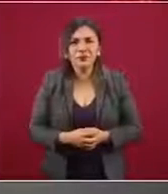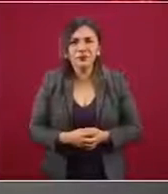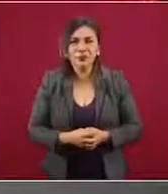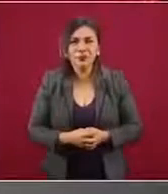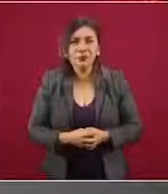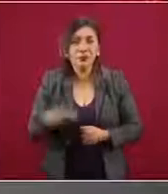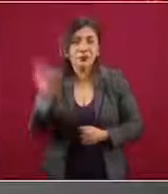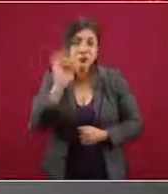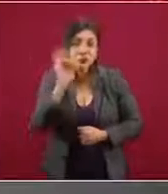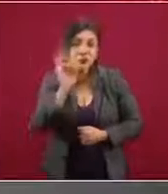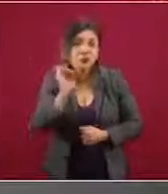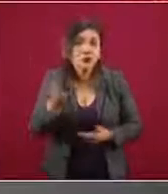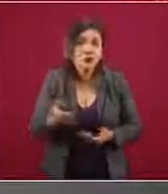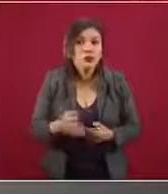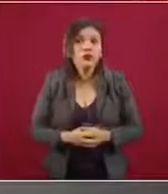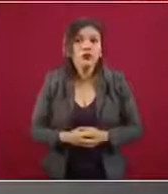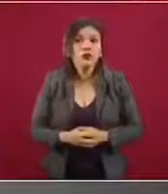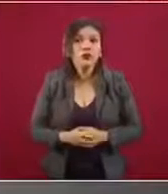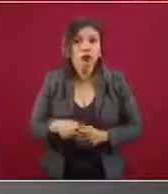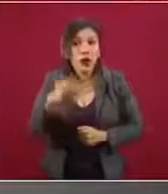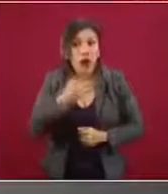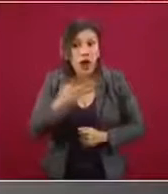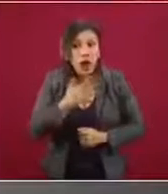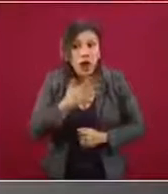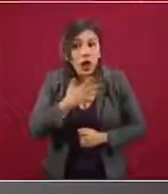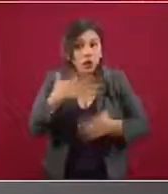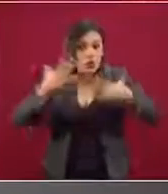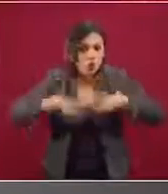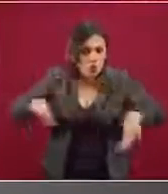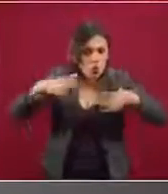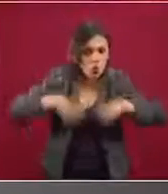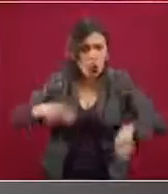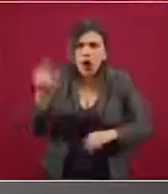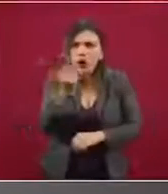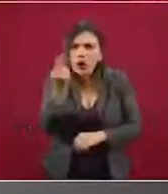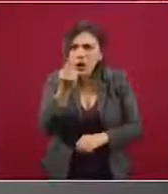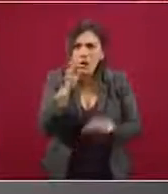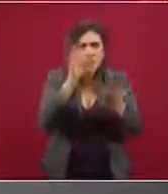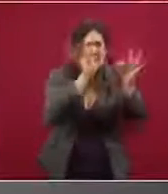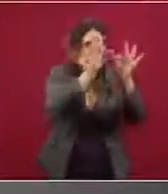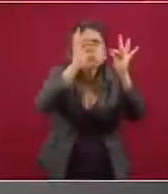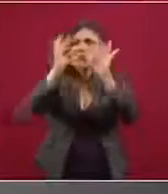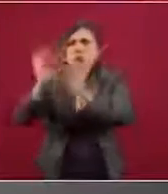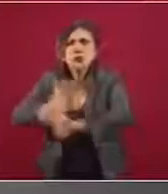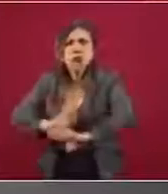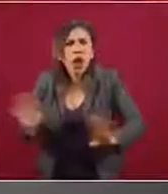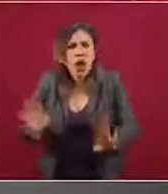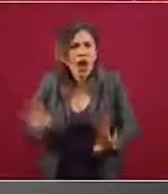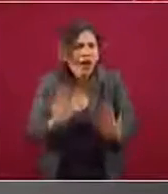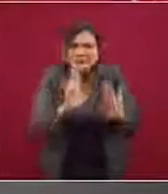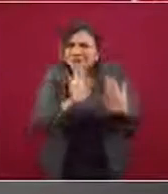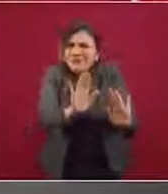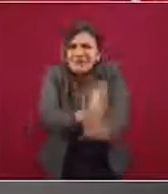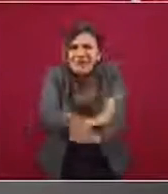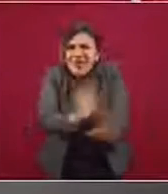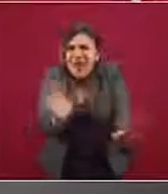Si ya se tiene la ropa indispensable, solo eso.